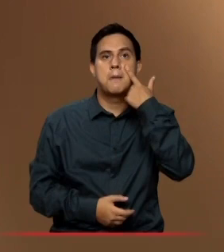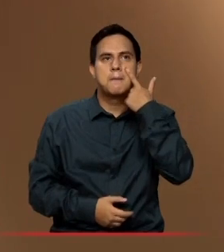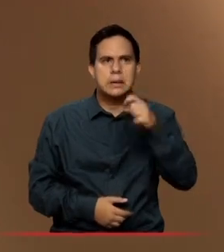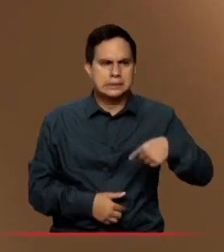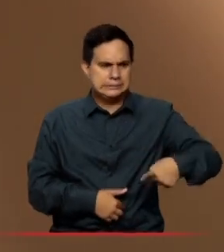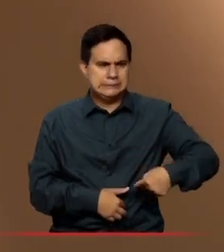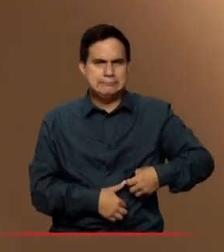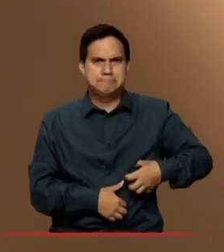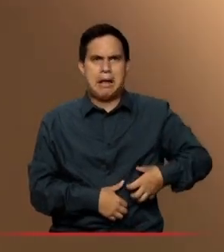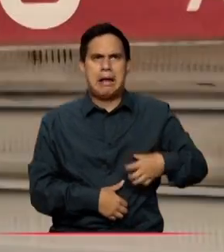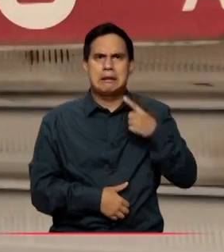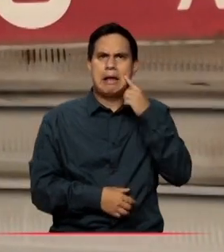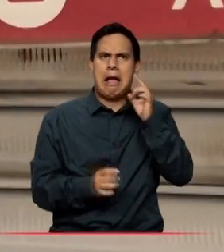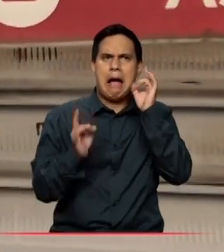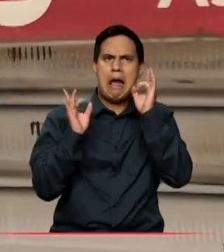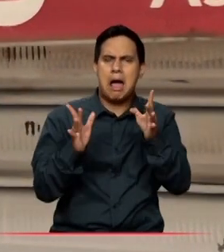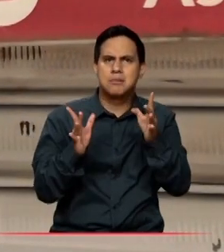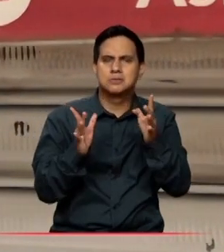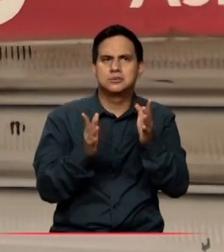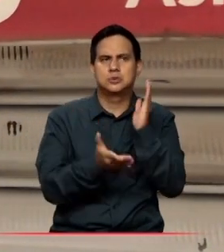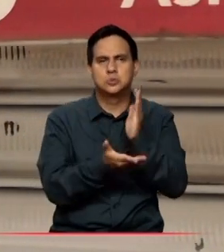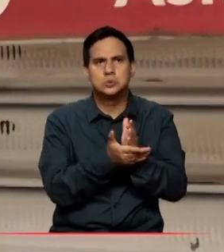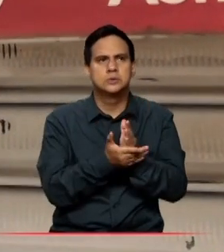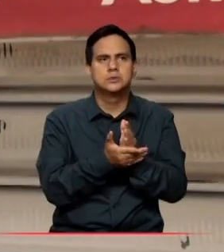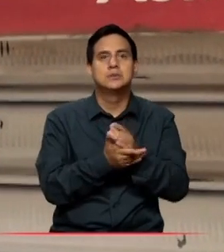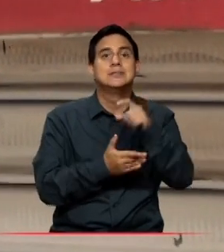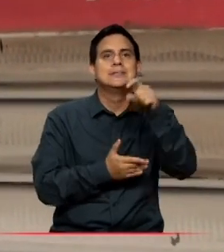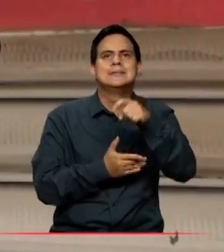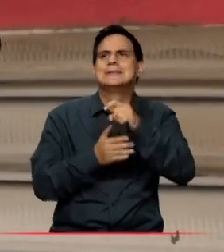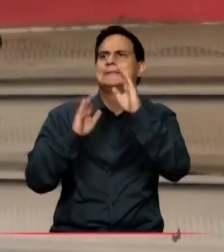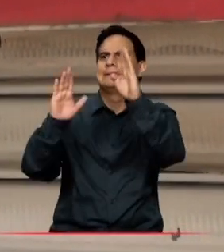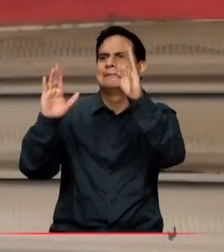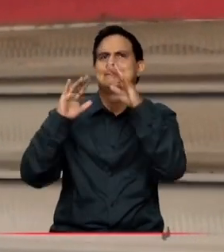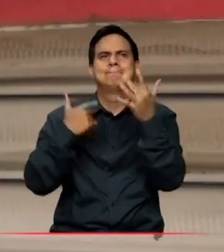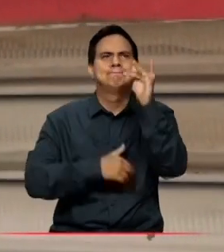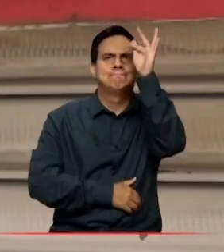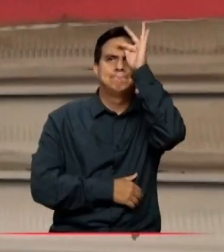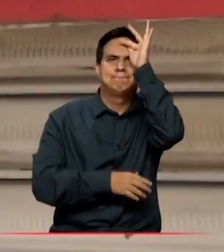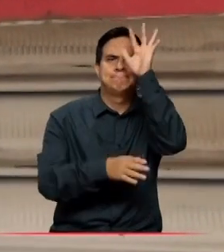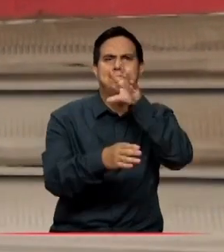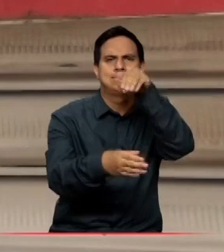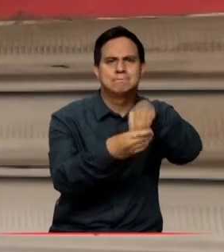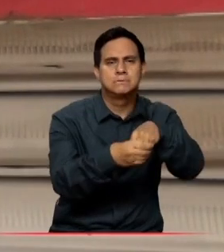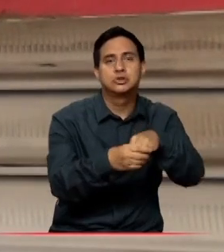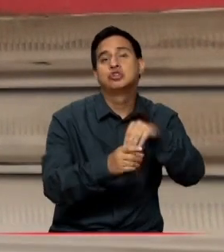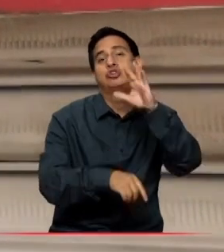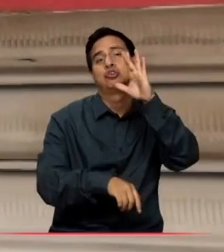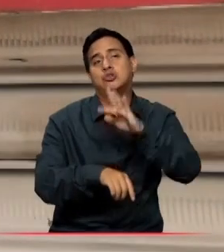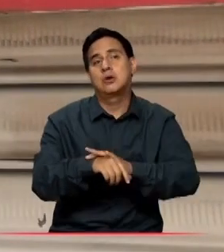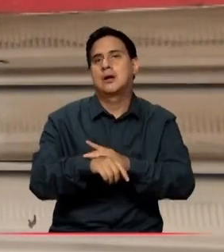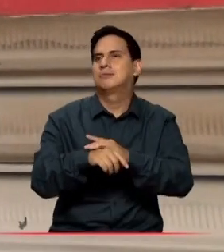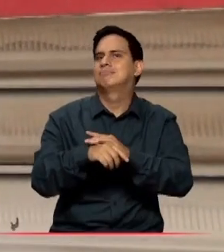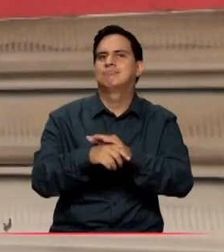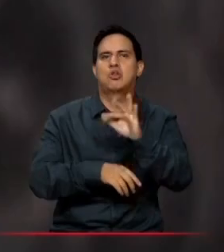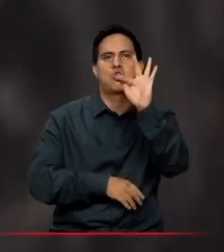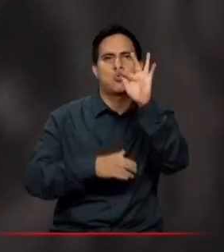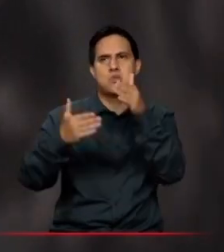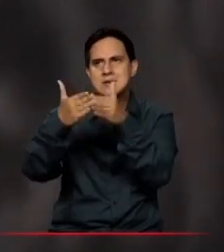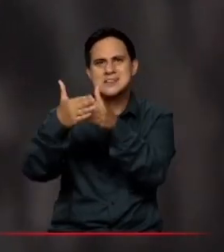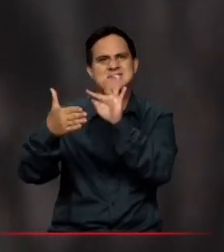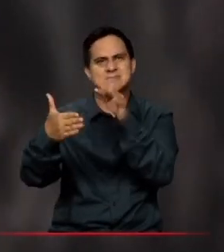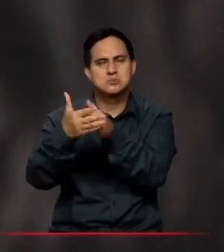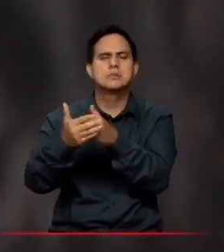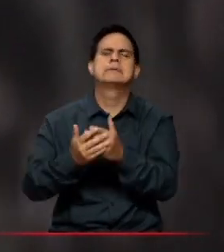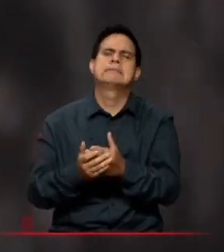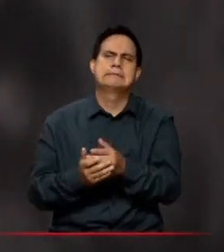la tuvo grave por varios días y para recibir atención médica según su familia tuvieron que recurrir hasta a tutelas presentó